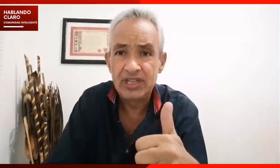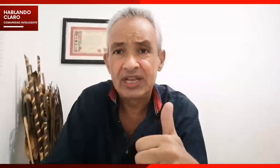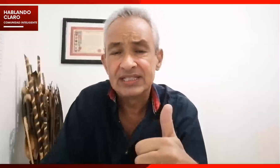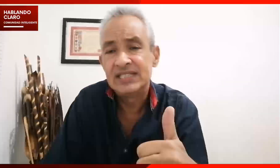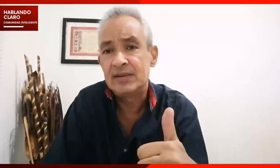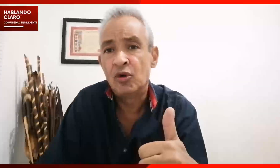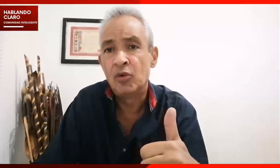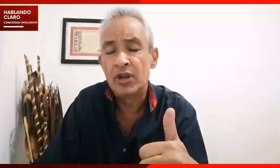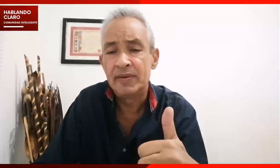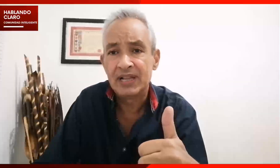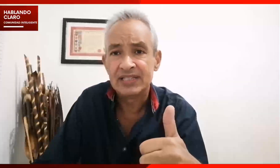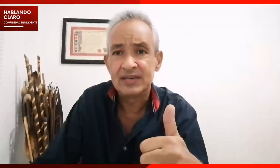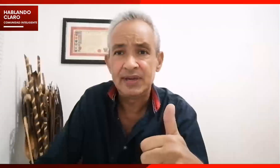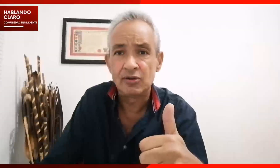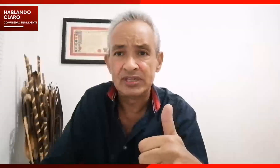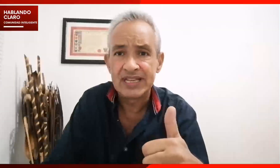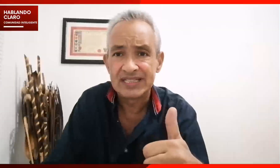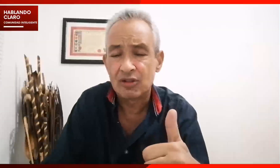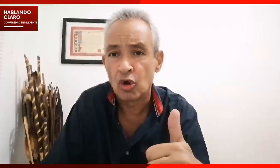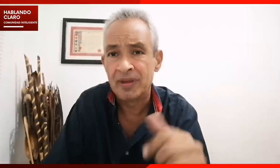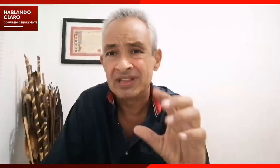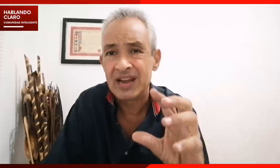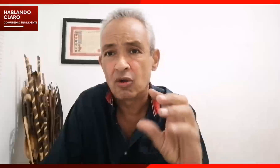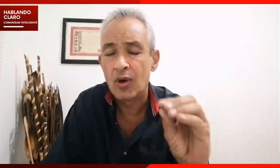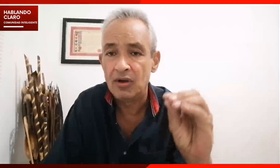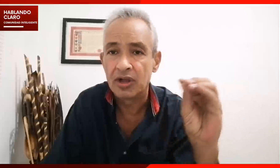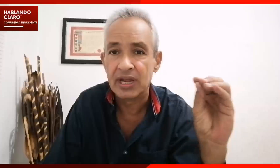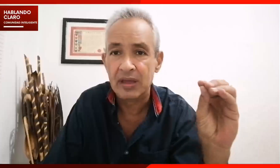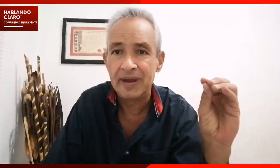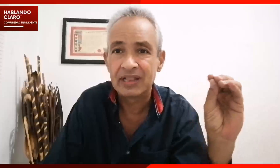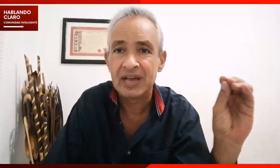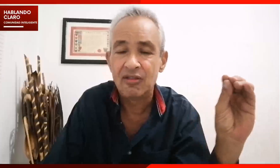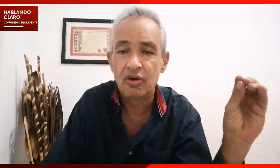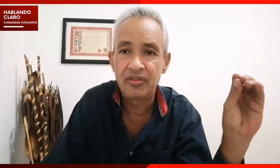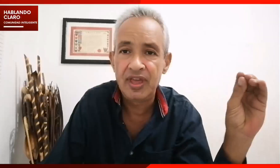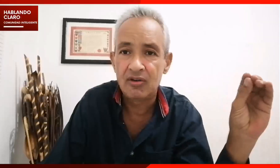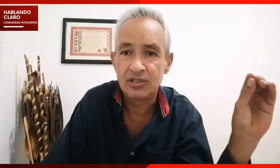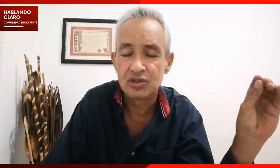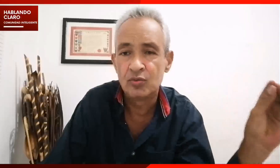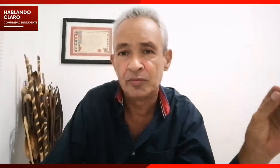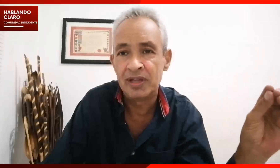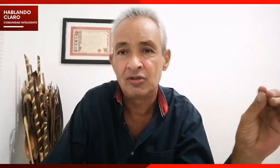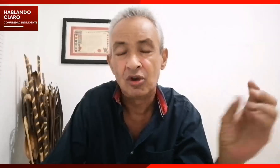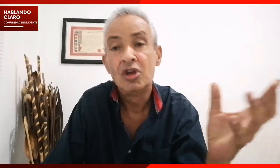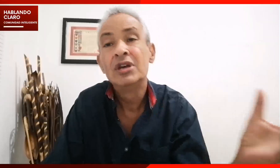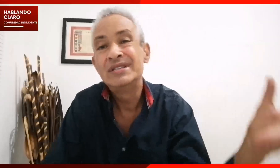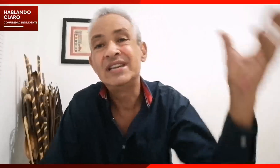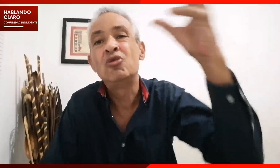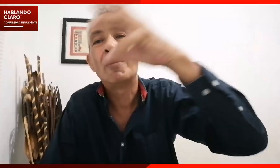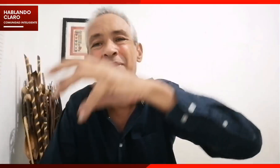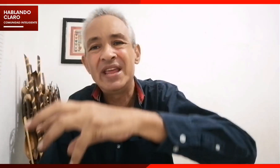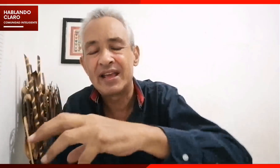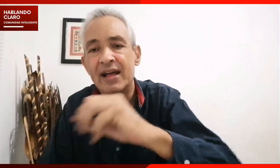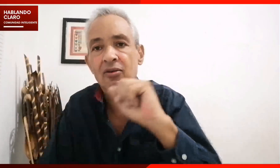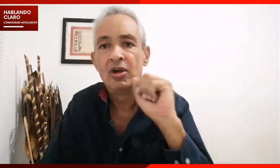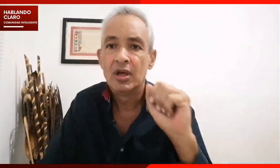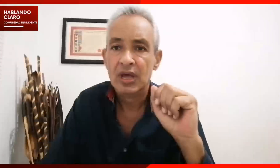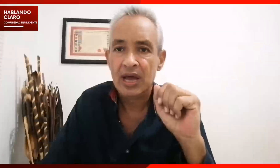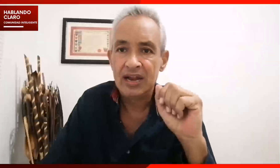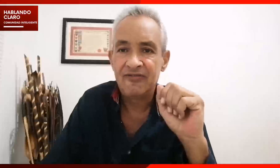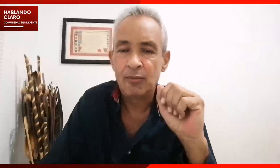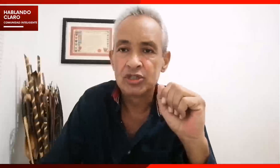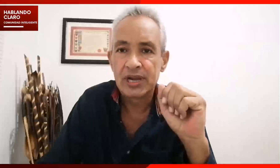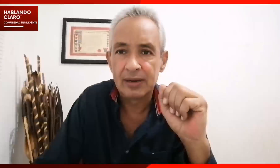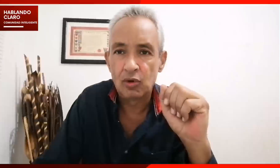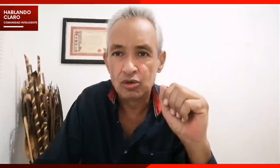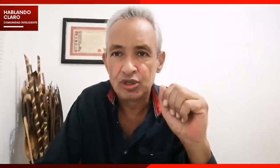las políticas de Simón Bolívar, que si bien no es que se tome tal cual lo que el Libertador dijo en su momento, sino aplicado